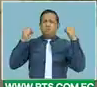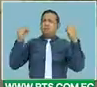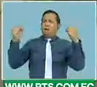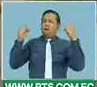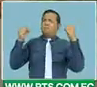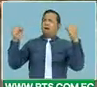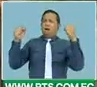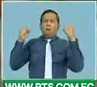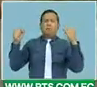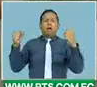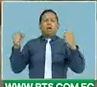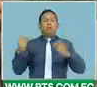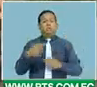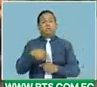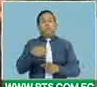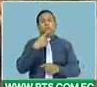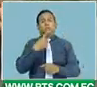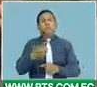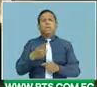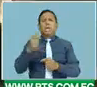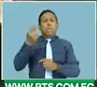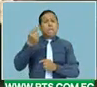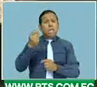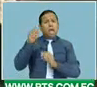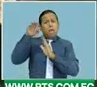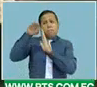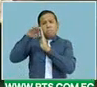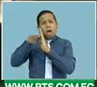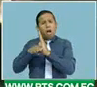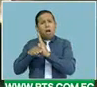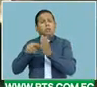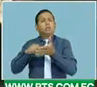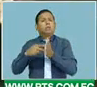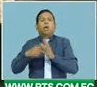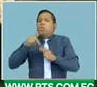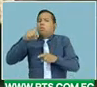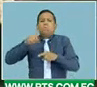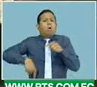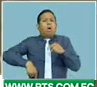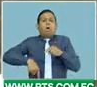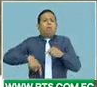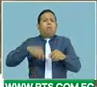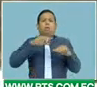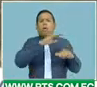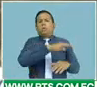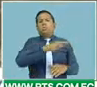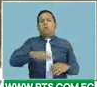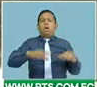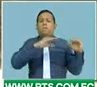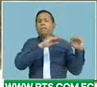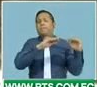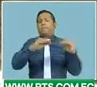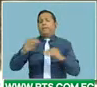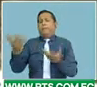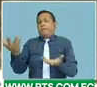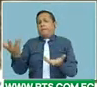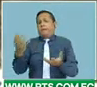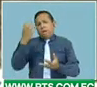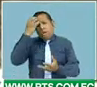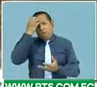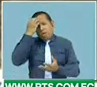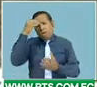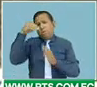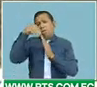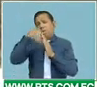institución. Dicen que con menos recursos se afectaría directamente a la calidad de la educación superior. La calidad de la educación igual va a